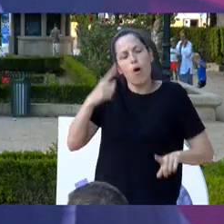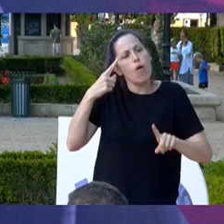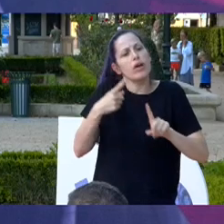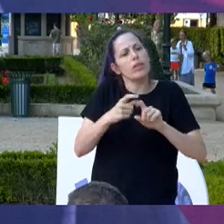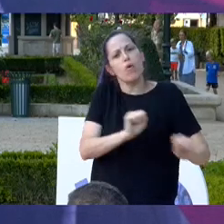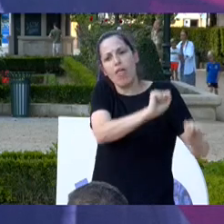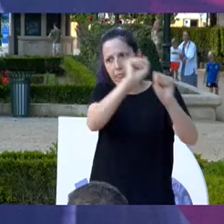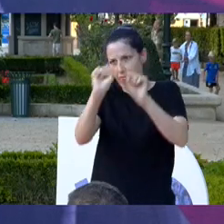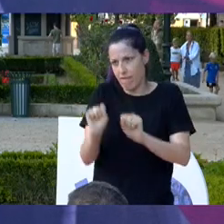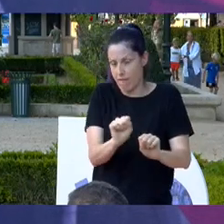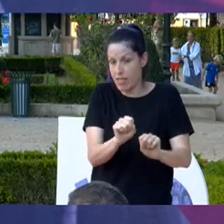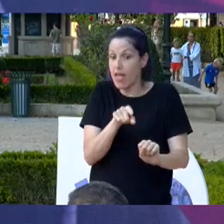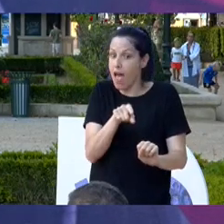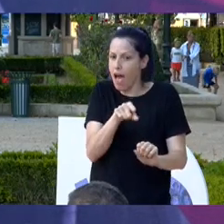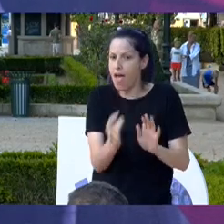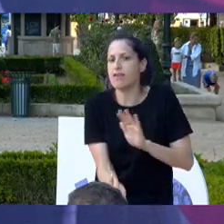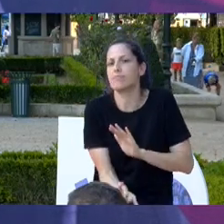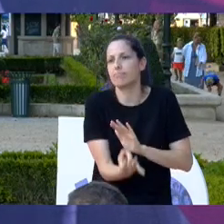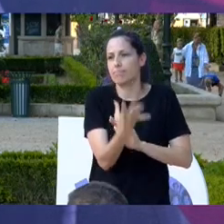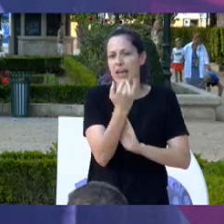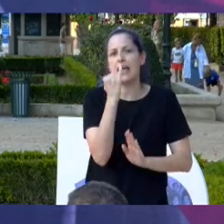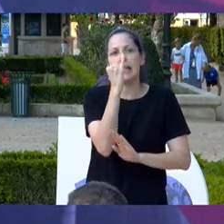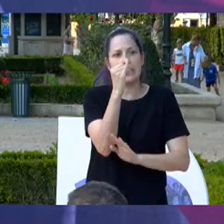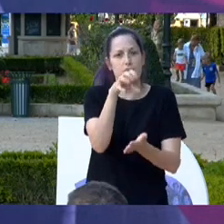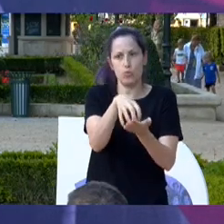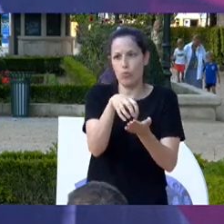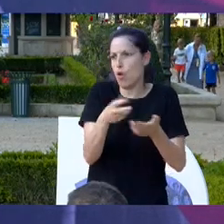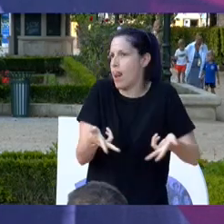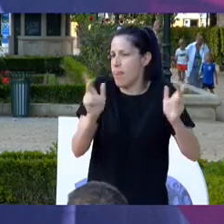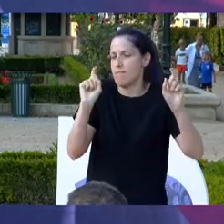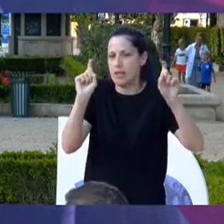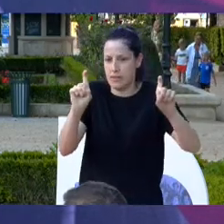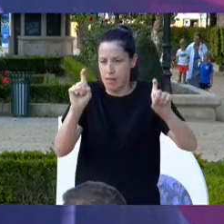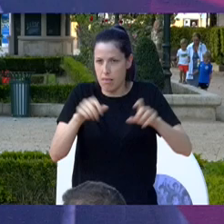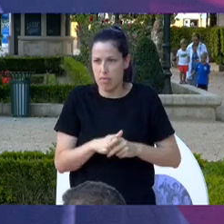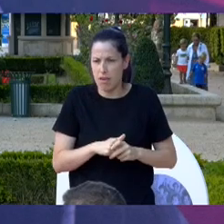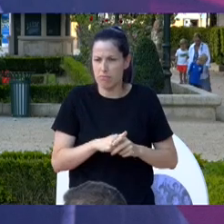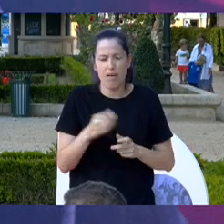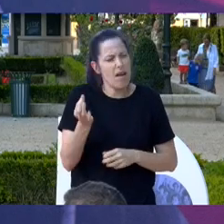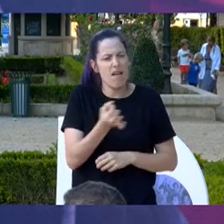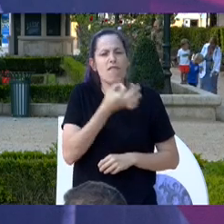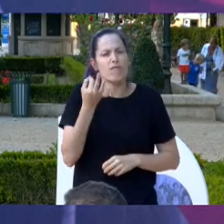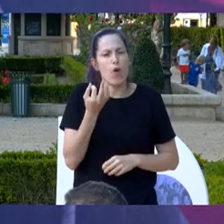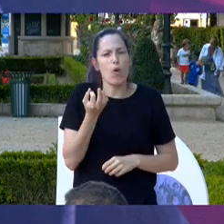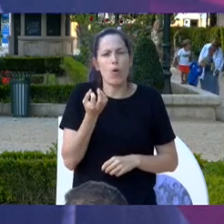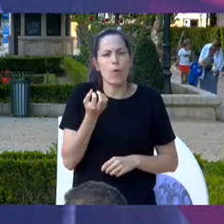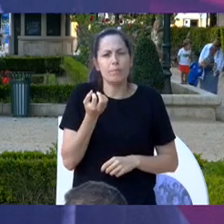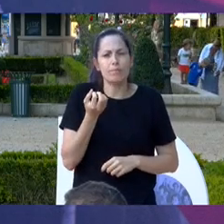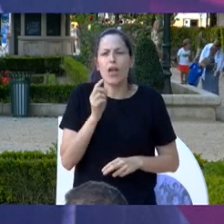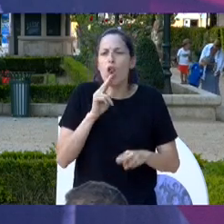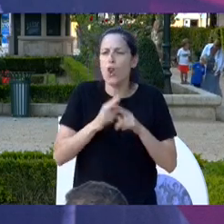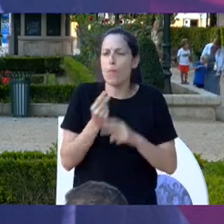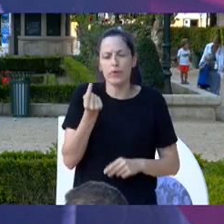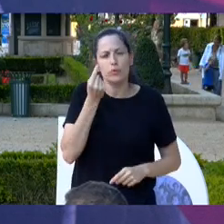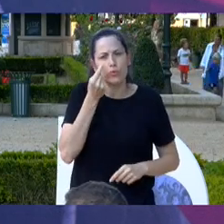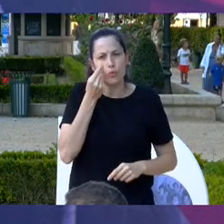o orixe da Constitución, da Institución Libre de Enseñanza, que seguro que vos soa, que pretende, pois, eso, crear